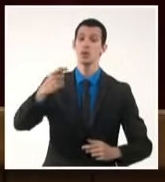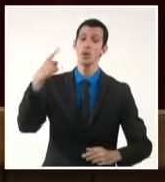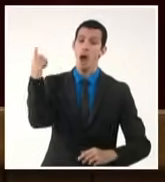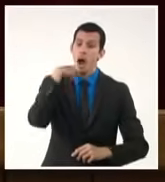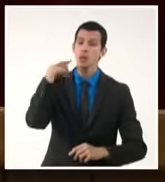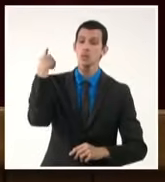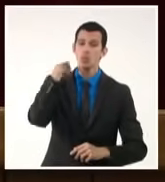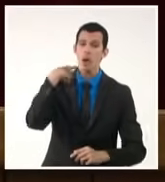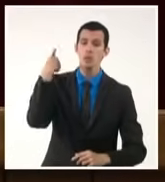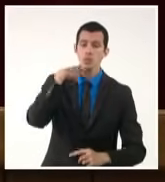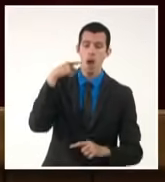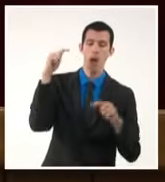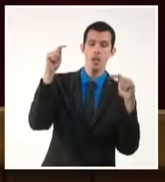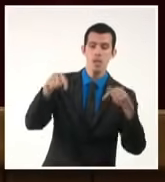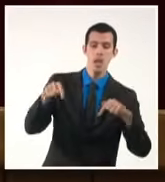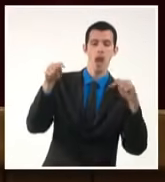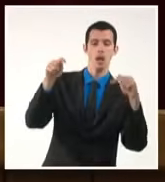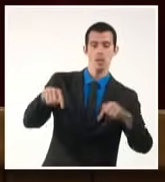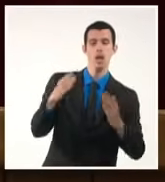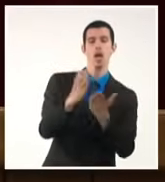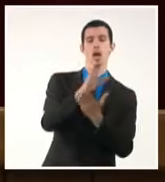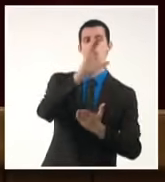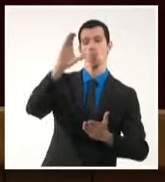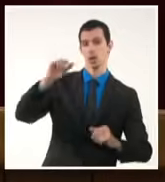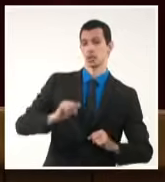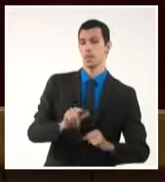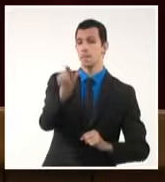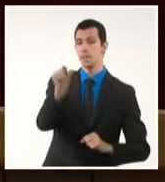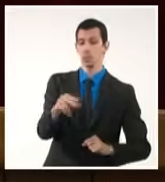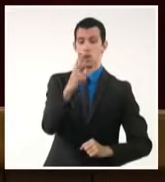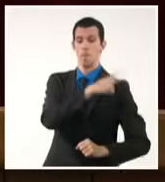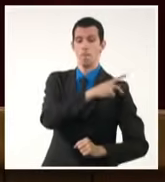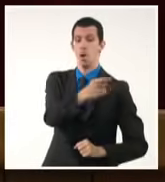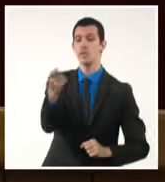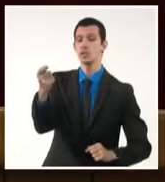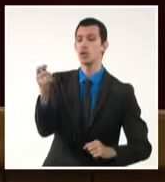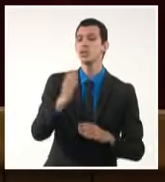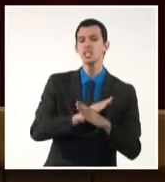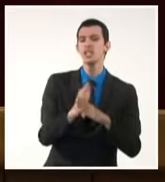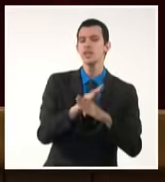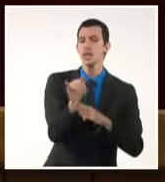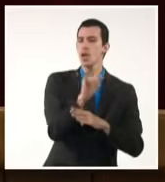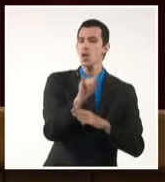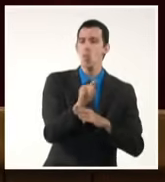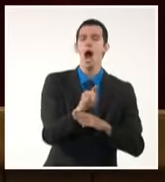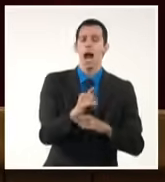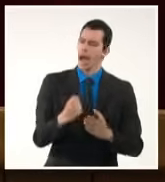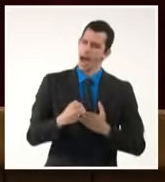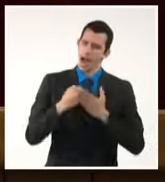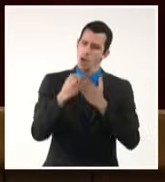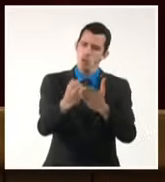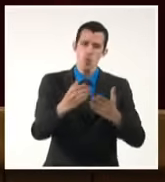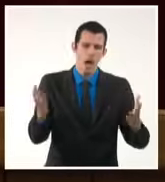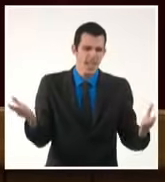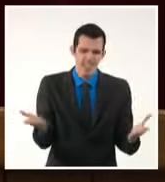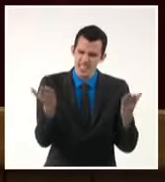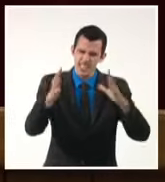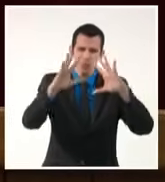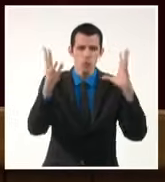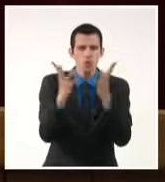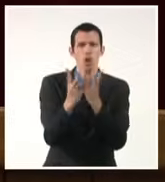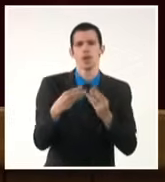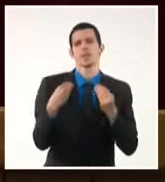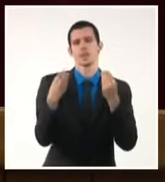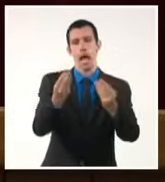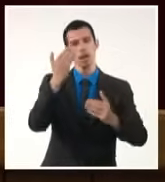olvidan que maestro es ser creador. Muchas gracias a ustedes que sostienen con su labor y entrega